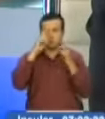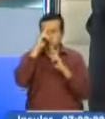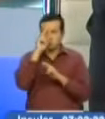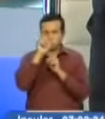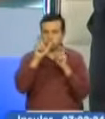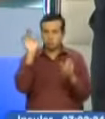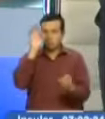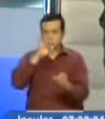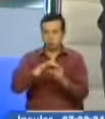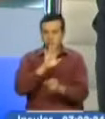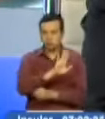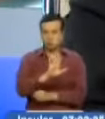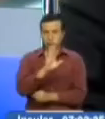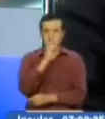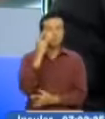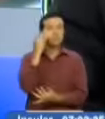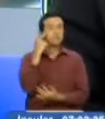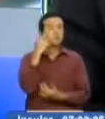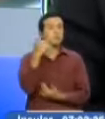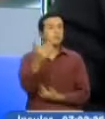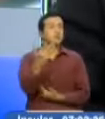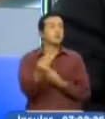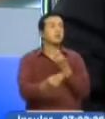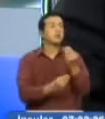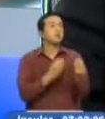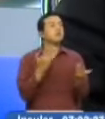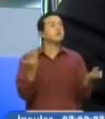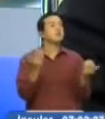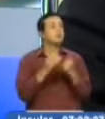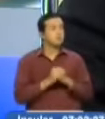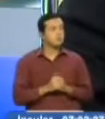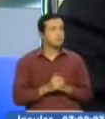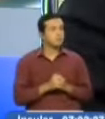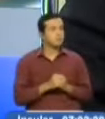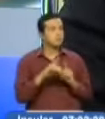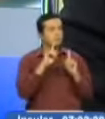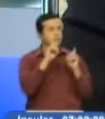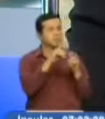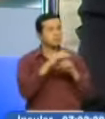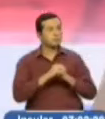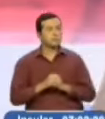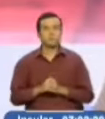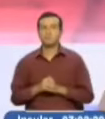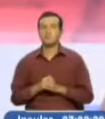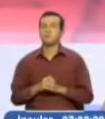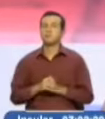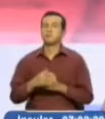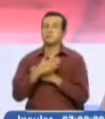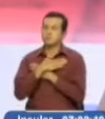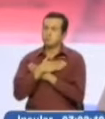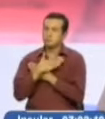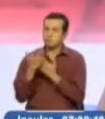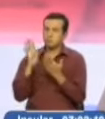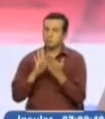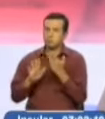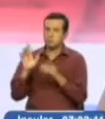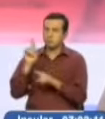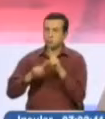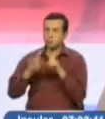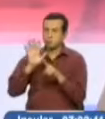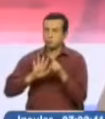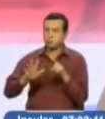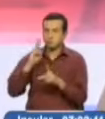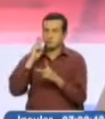la voluntad popular. ¿Qué nos espera para los próximos días, David Chávez? Carlos, un saludo a las amigas, amigos que nos